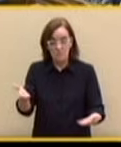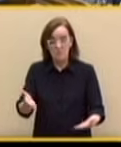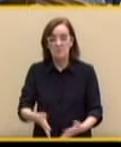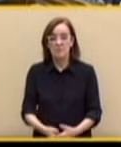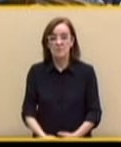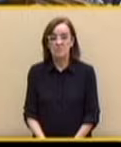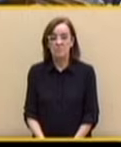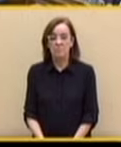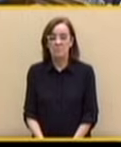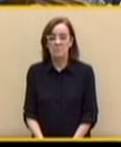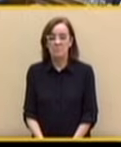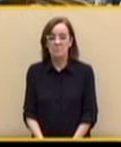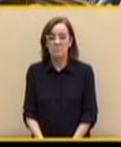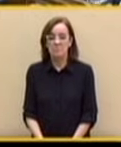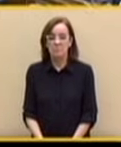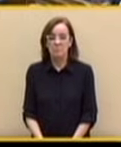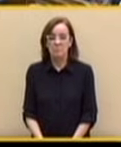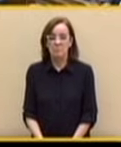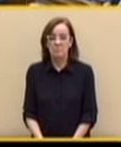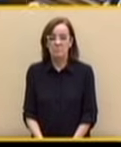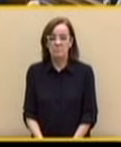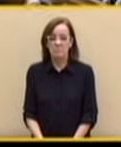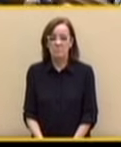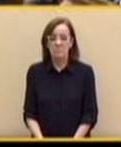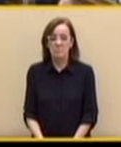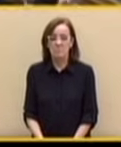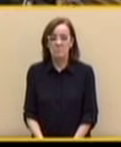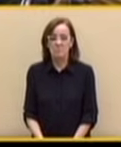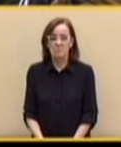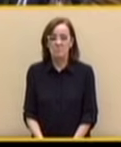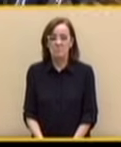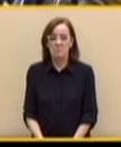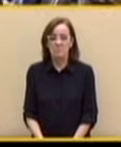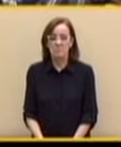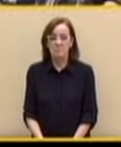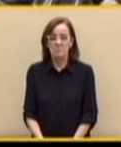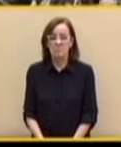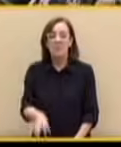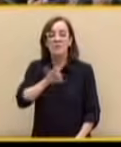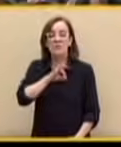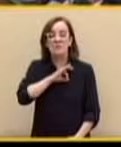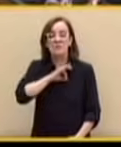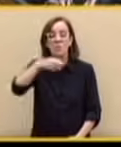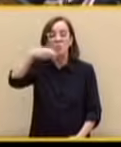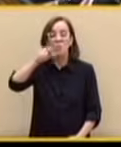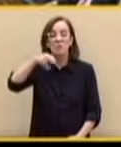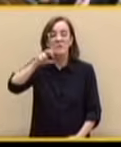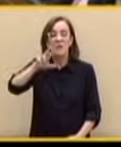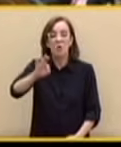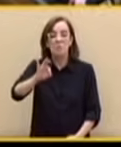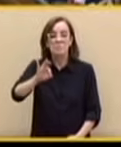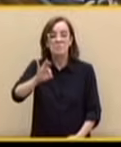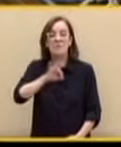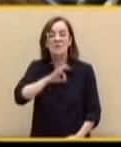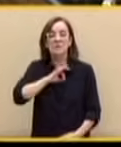señorías, señorías, señora Montero, señora Montero,